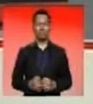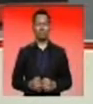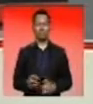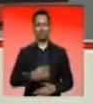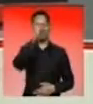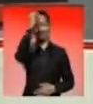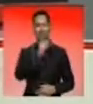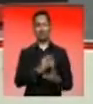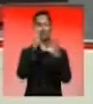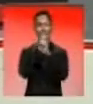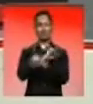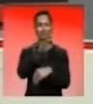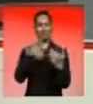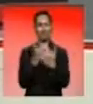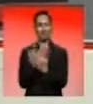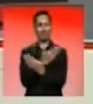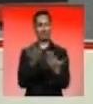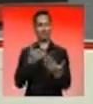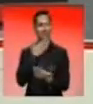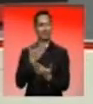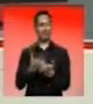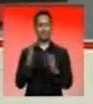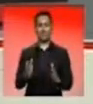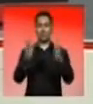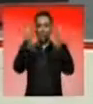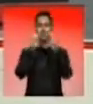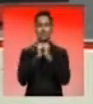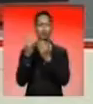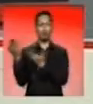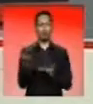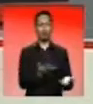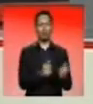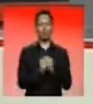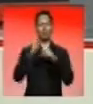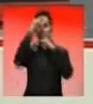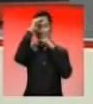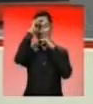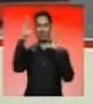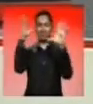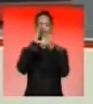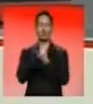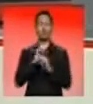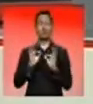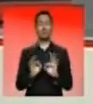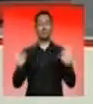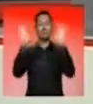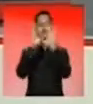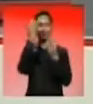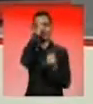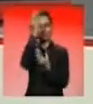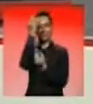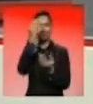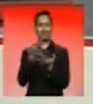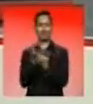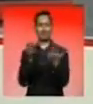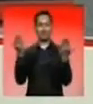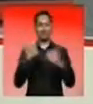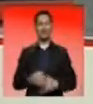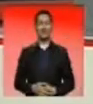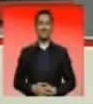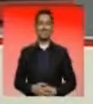Amigos de todo el país, muy buenas noches. Gracias por acompañarnos. Bienvenidos a Gama Noticias, emisión estelar. Tenemos importante información para compartir con